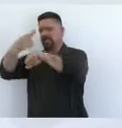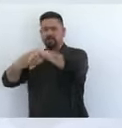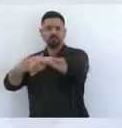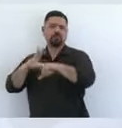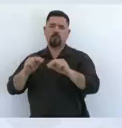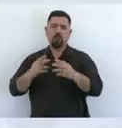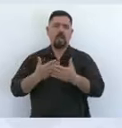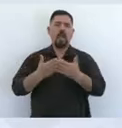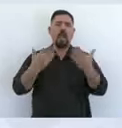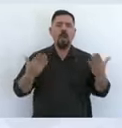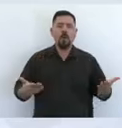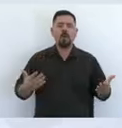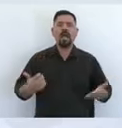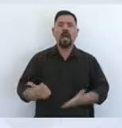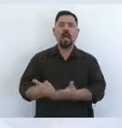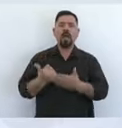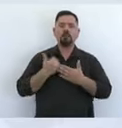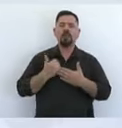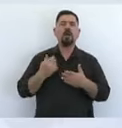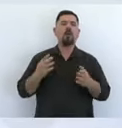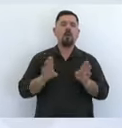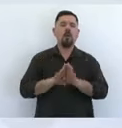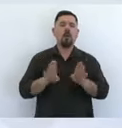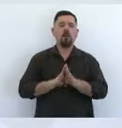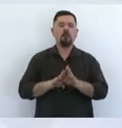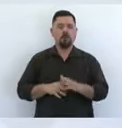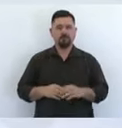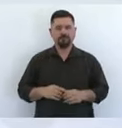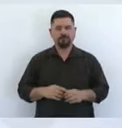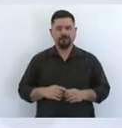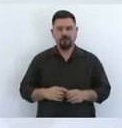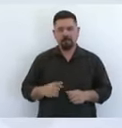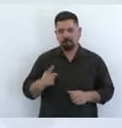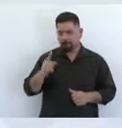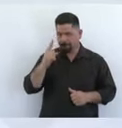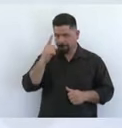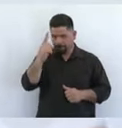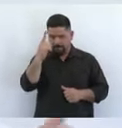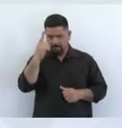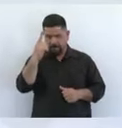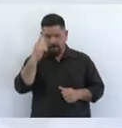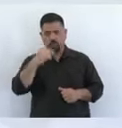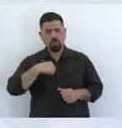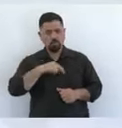nos está ayudando el que desde el principio decidimos